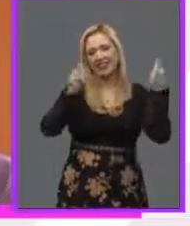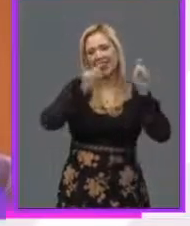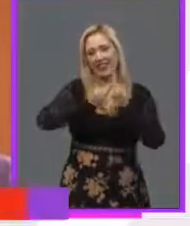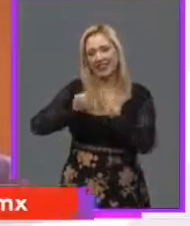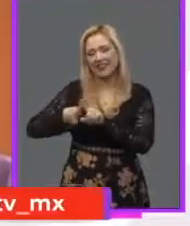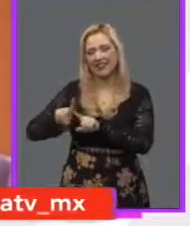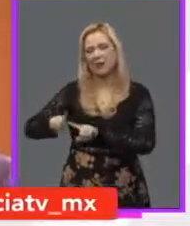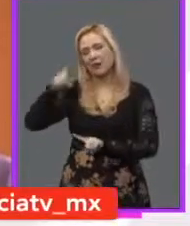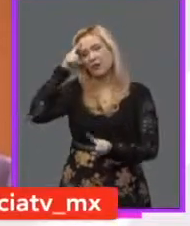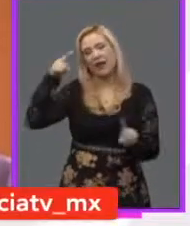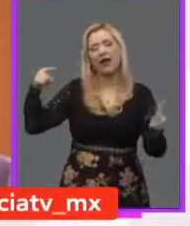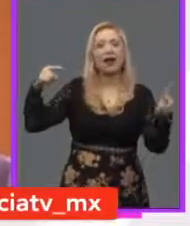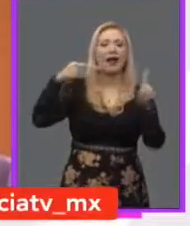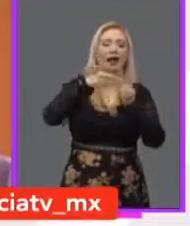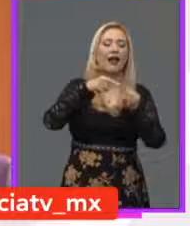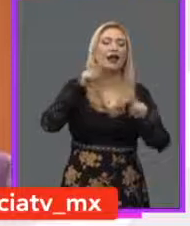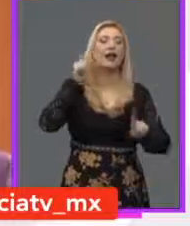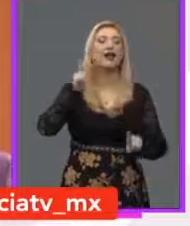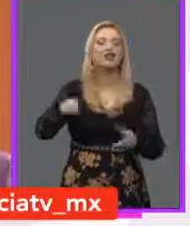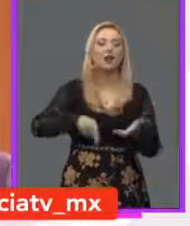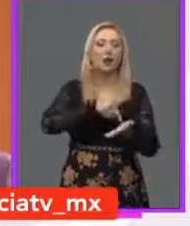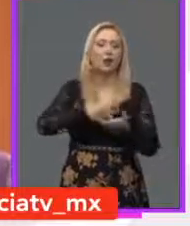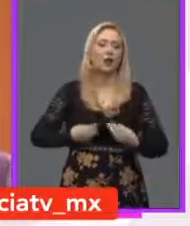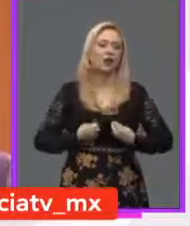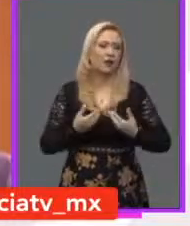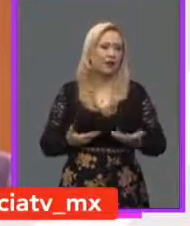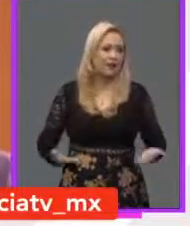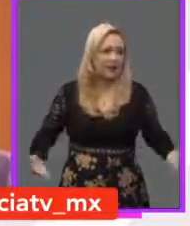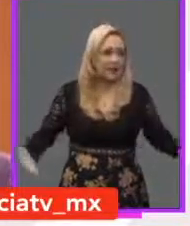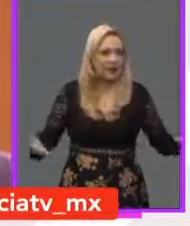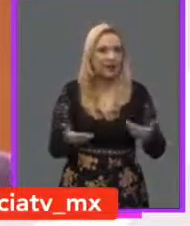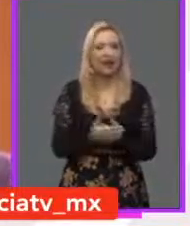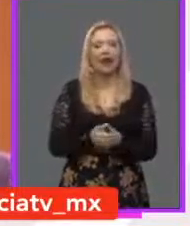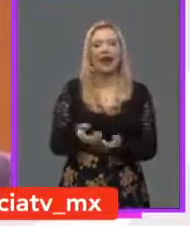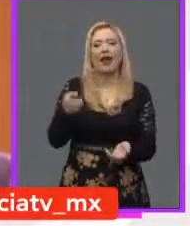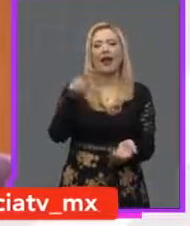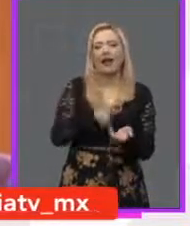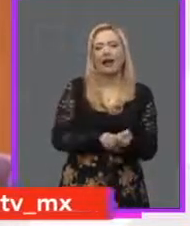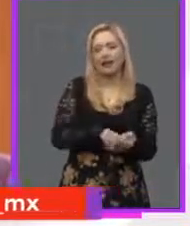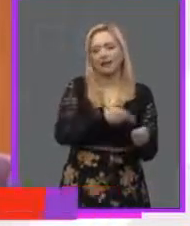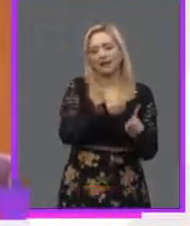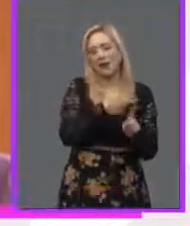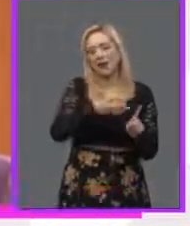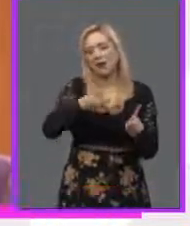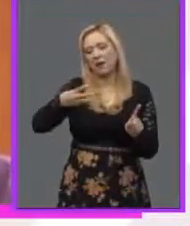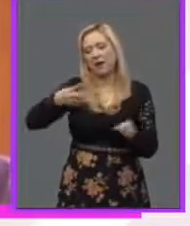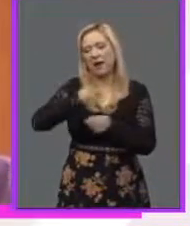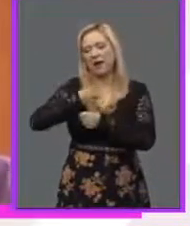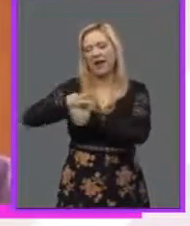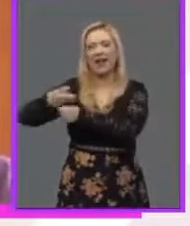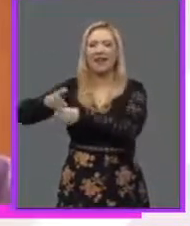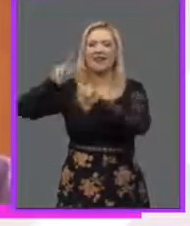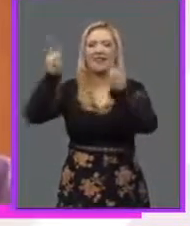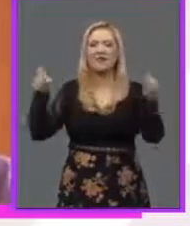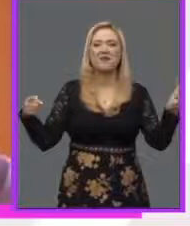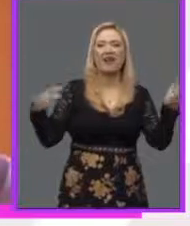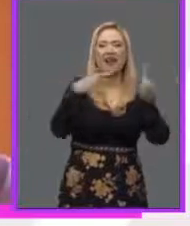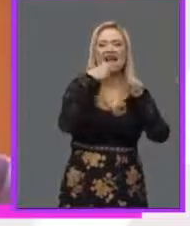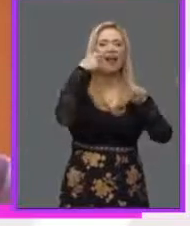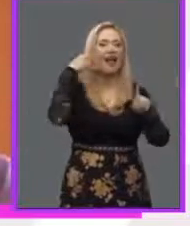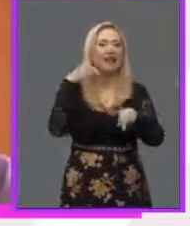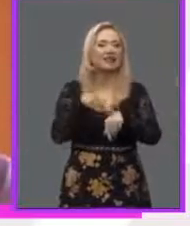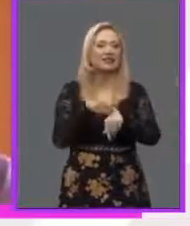fue un programa dedicado al tema del espacio donde habitamos, dentro de la serie de Hablemos sobre el racismo, porque